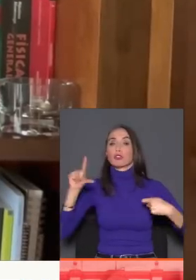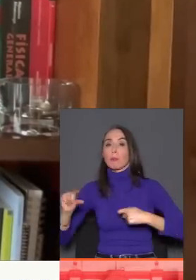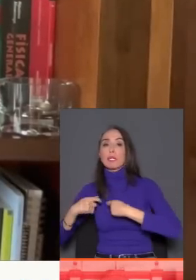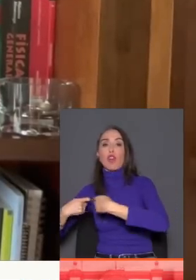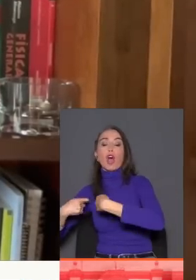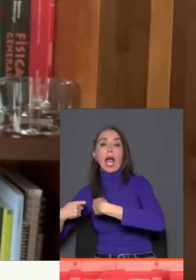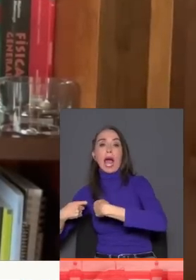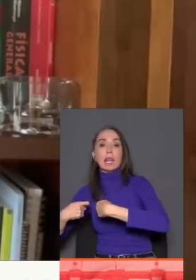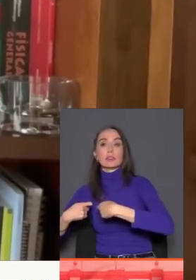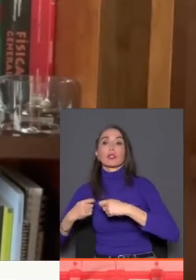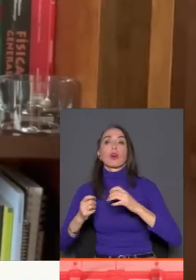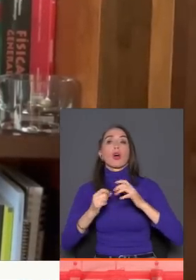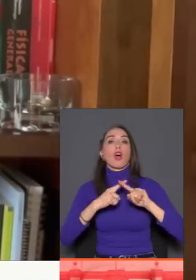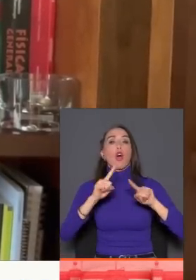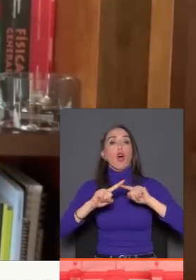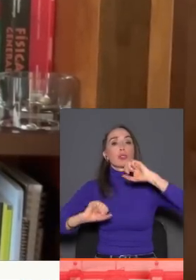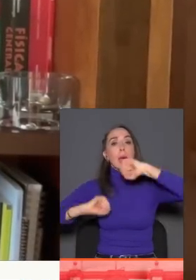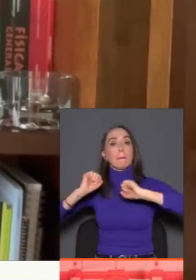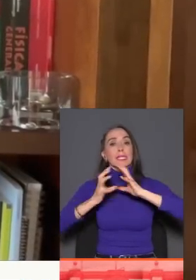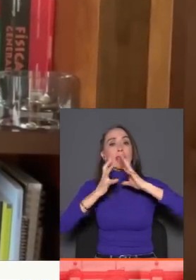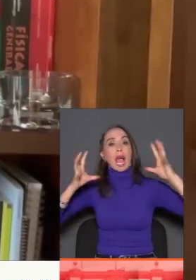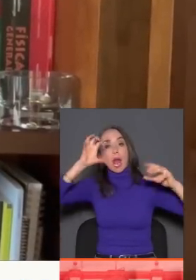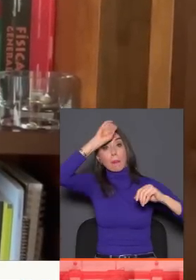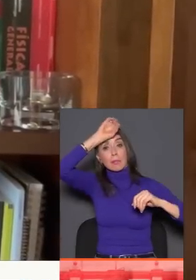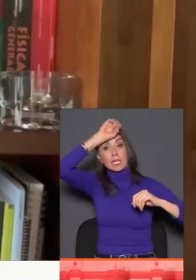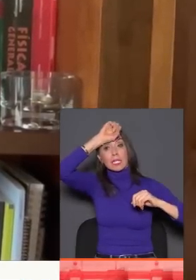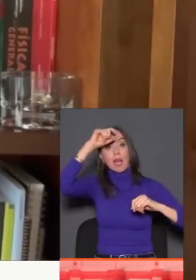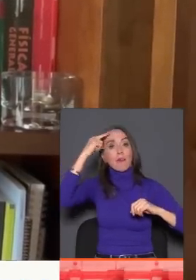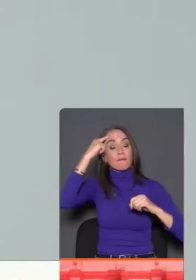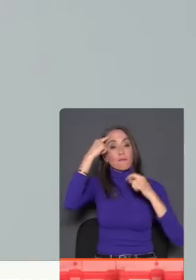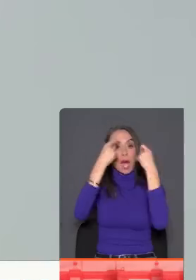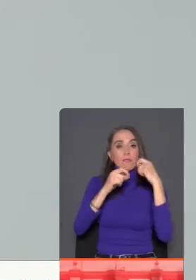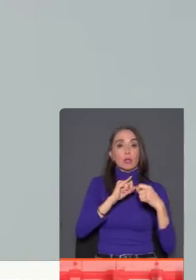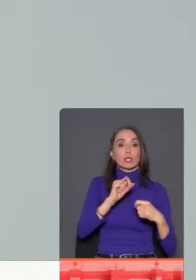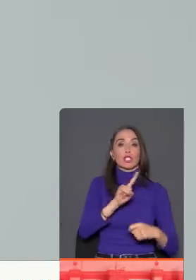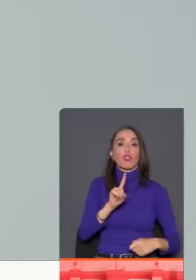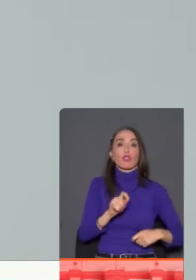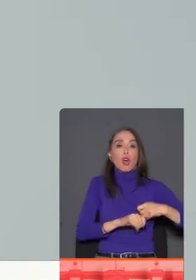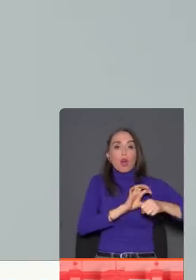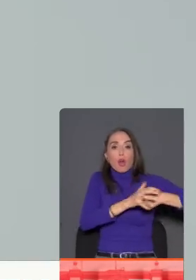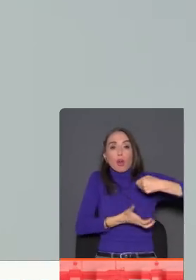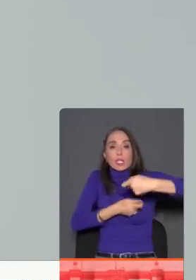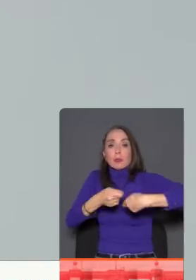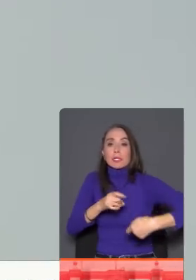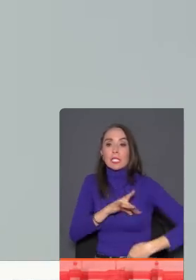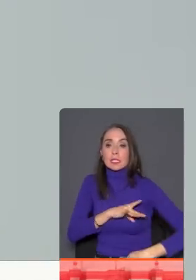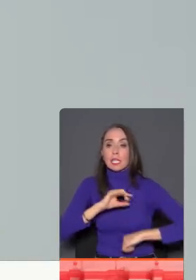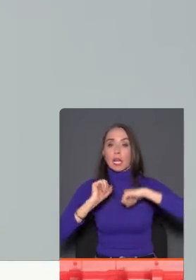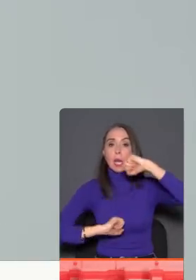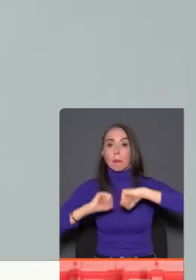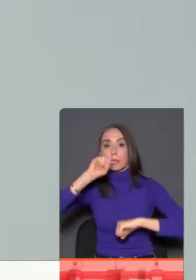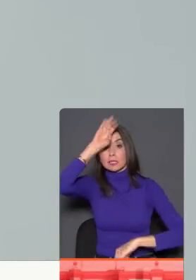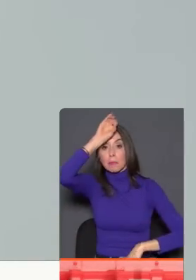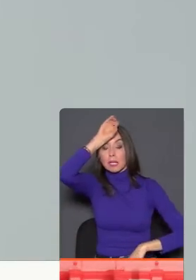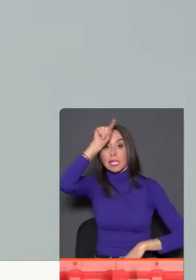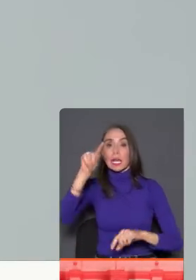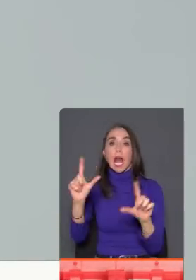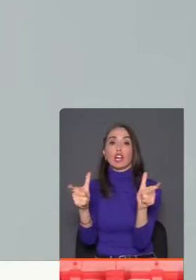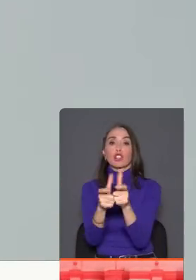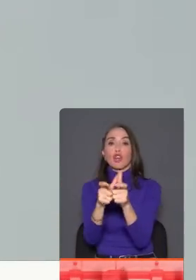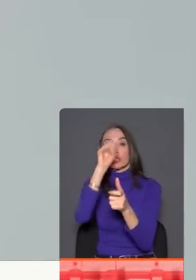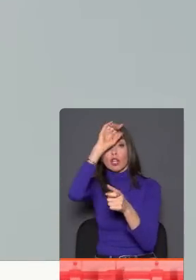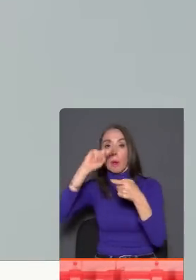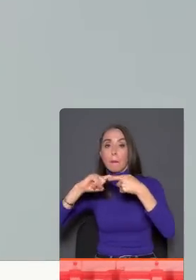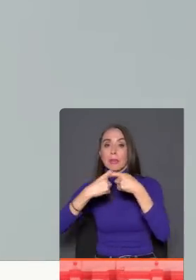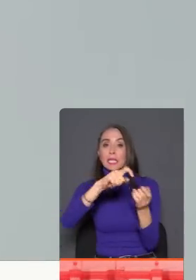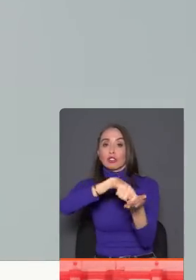de la gran minería probablemente van a reevaluar sus inversiones compañías mineras representada en este consejo minero no pueden